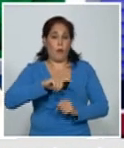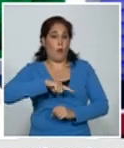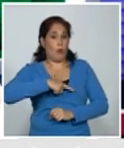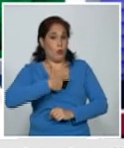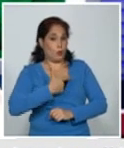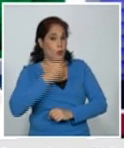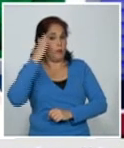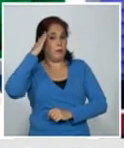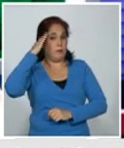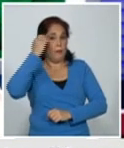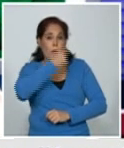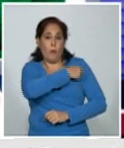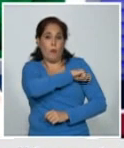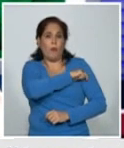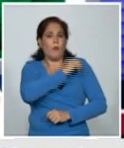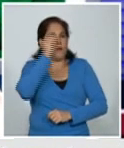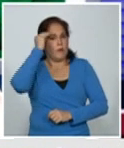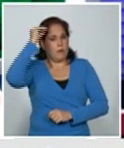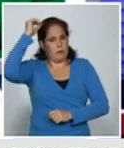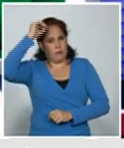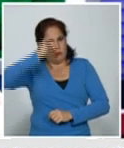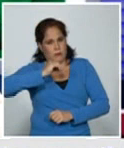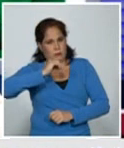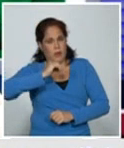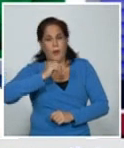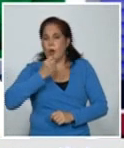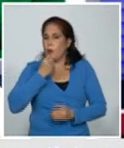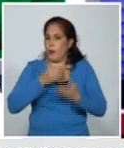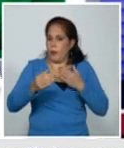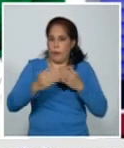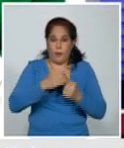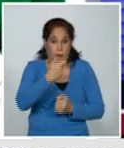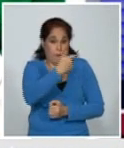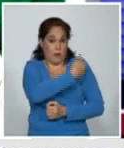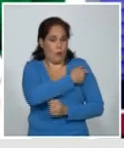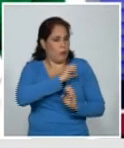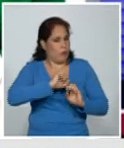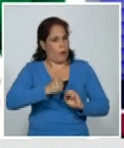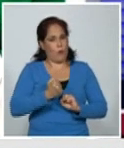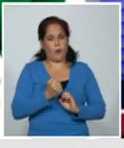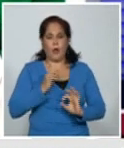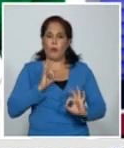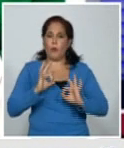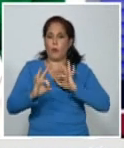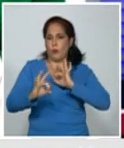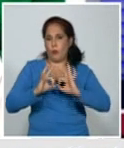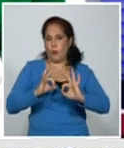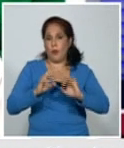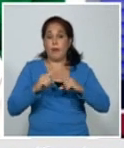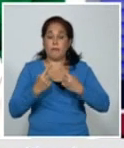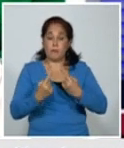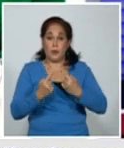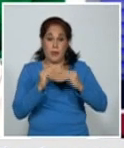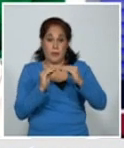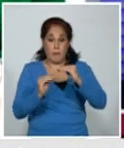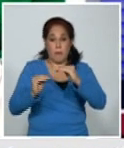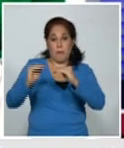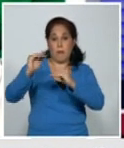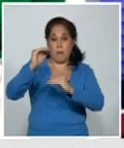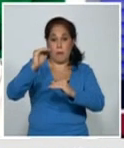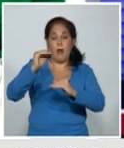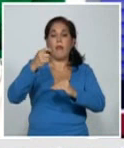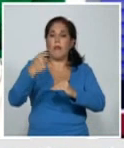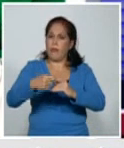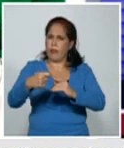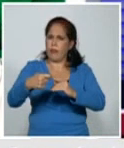nuestra población sabe que de todas formas tenemos que lograr un % superior